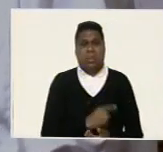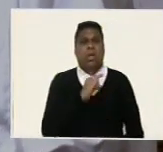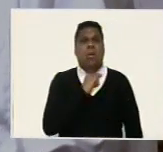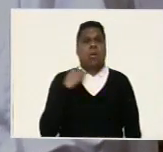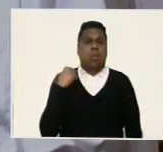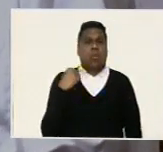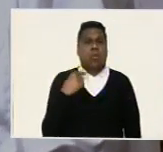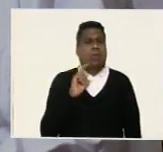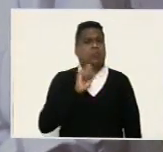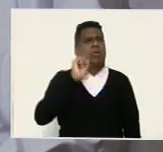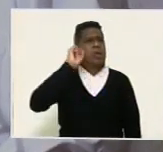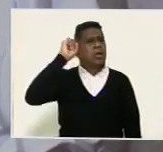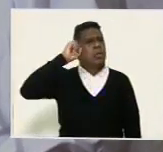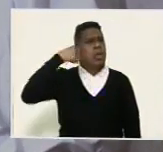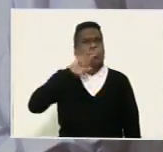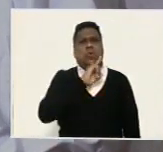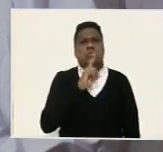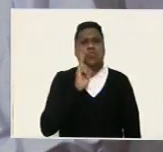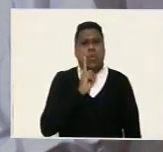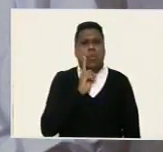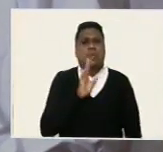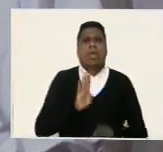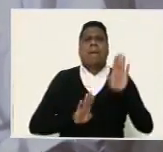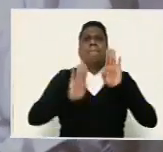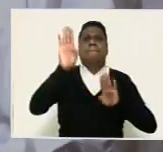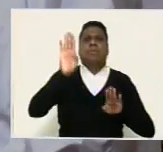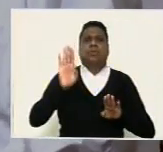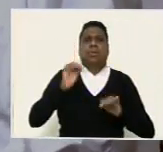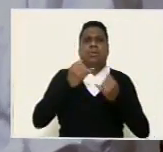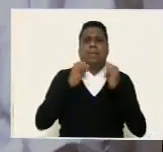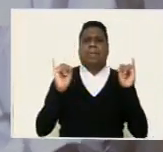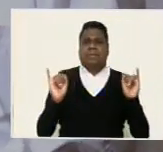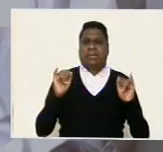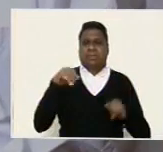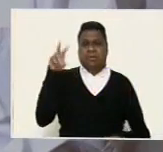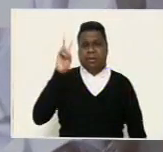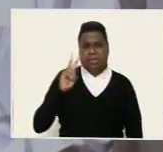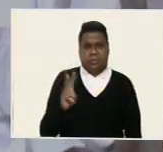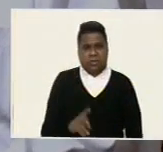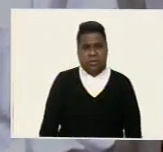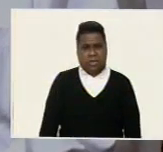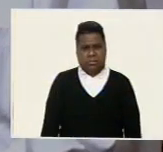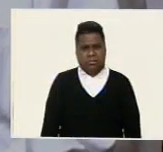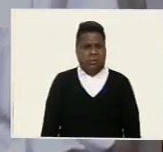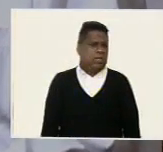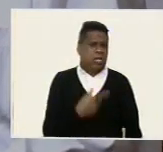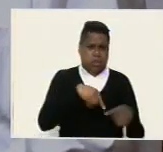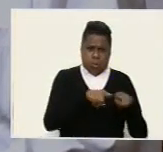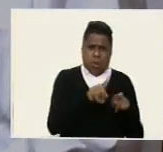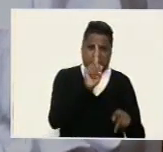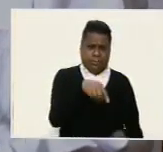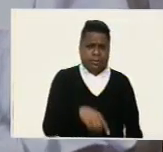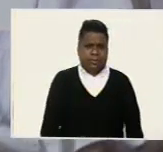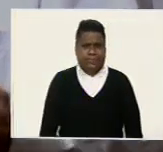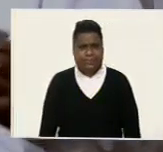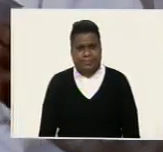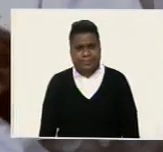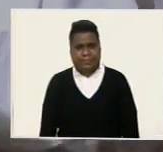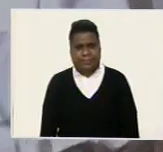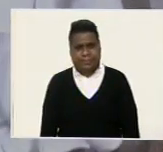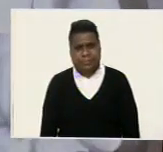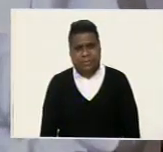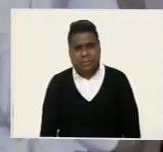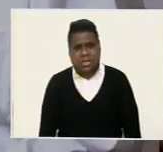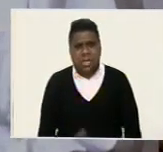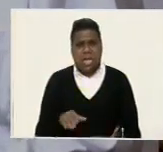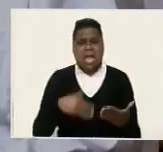no recuerdo ahorita, votó por la independencia de Venezuela. Y así por el estilo, hasta que